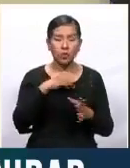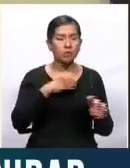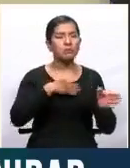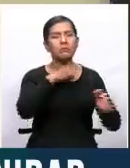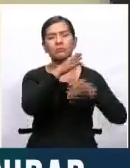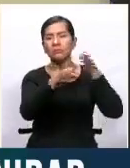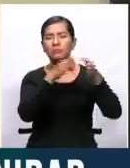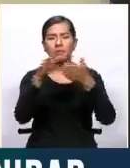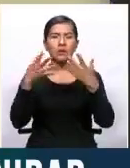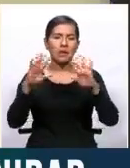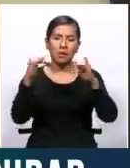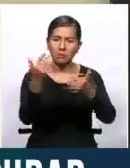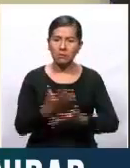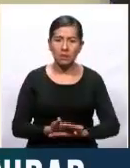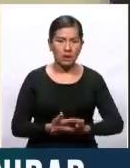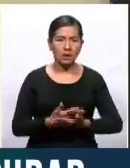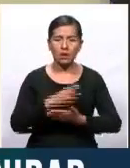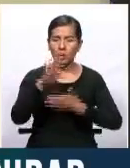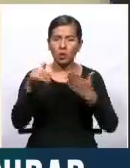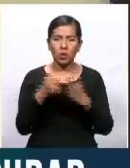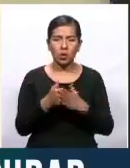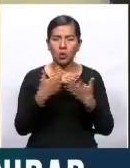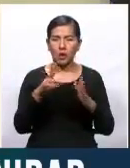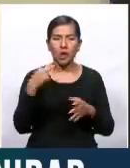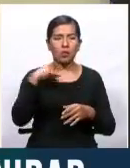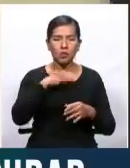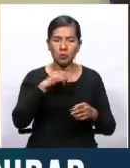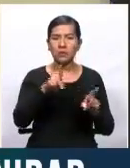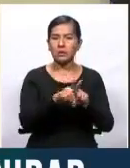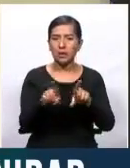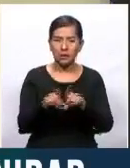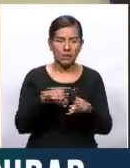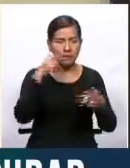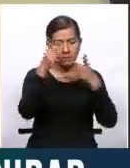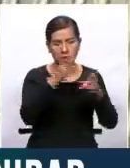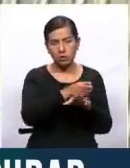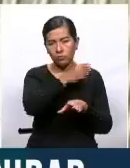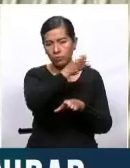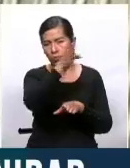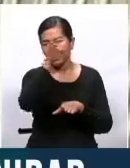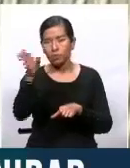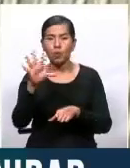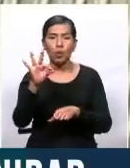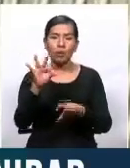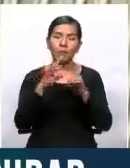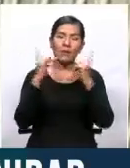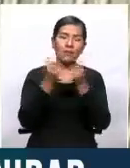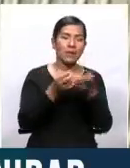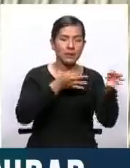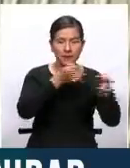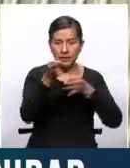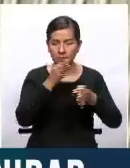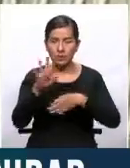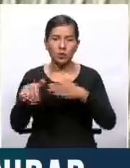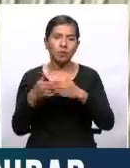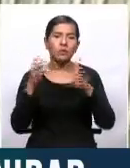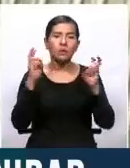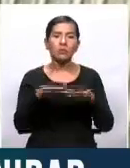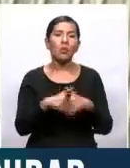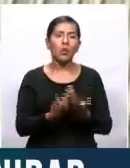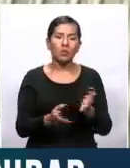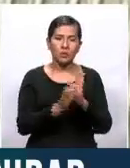del país, a la cabeza del INE hemos podido ir a socializar e informar. Después hemos vuelto a la ciudad de Santa Cruz